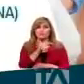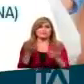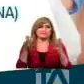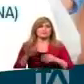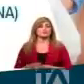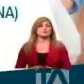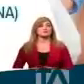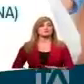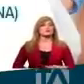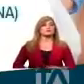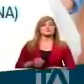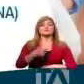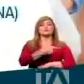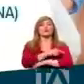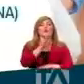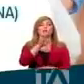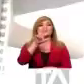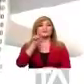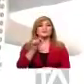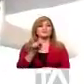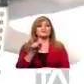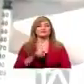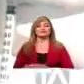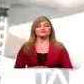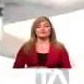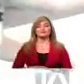personas, por lo que llegarán 86.000 dosis.